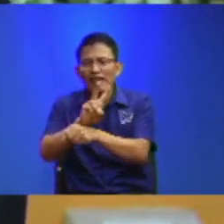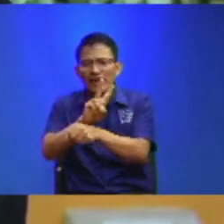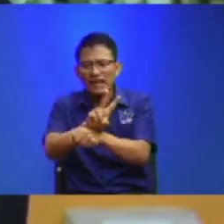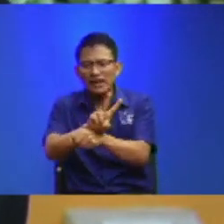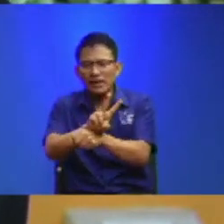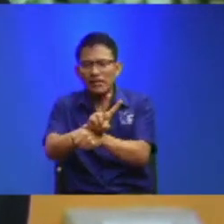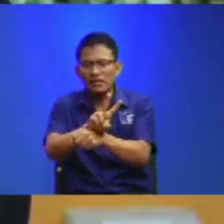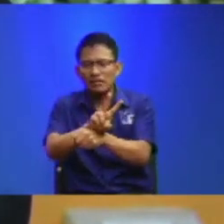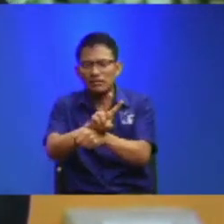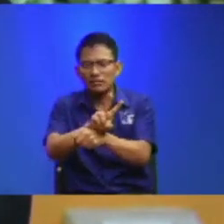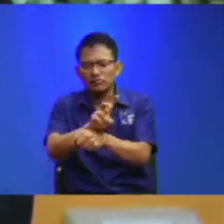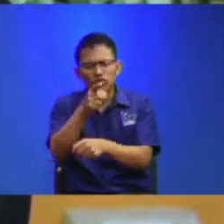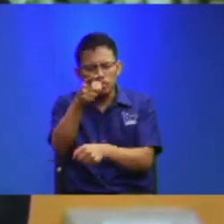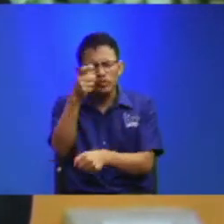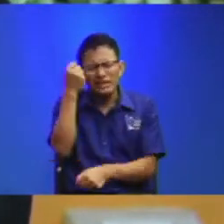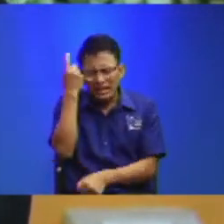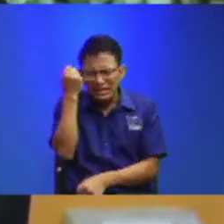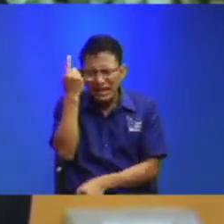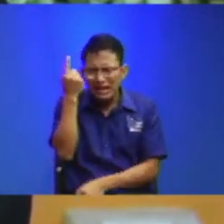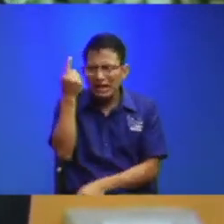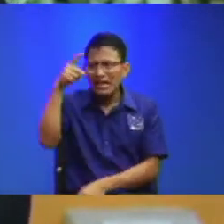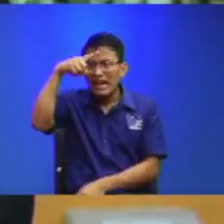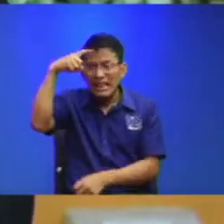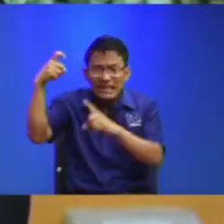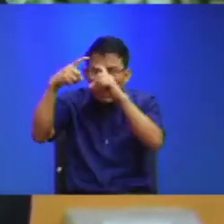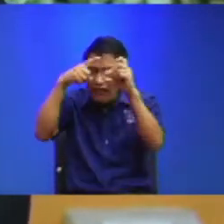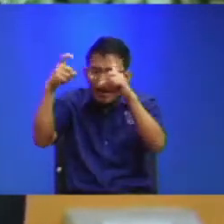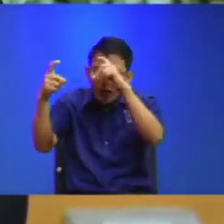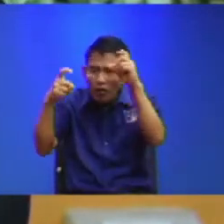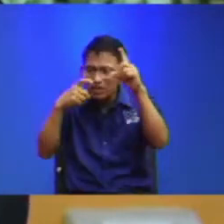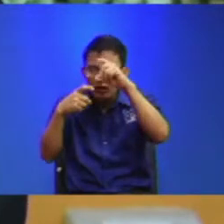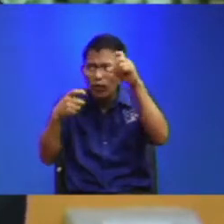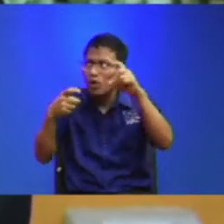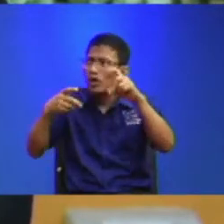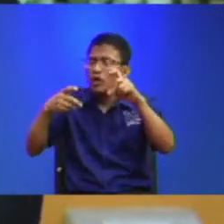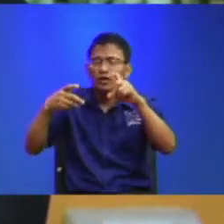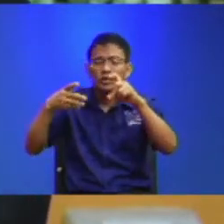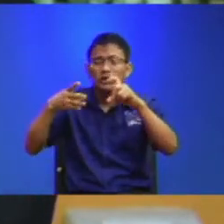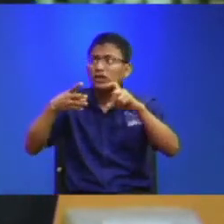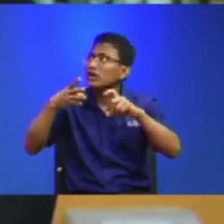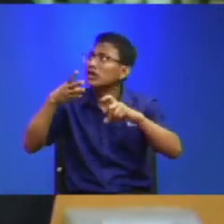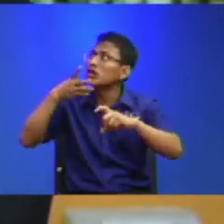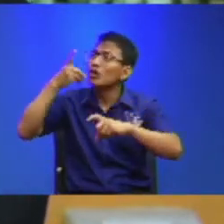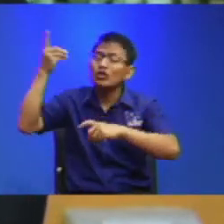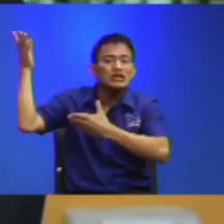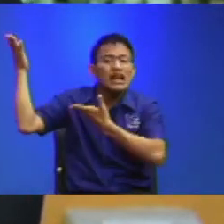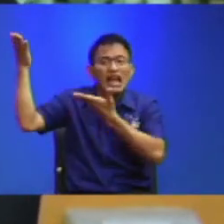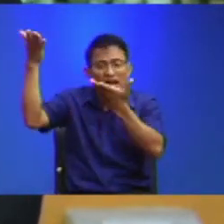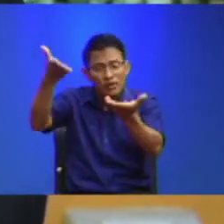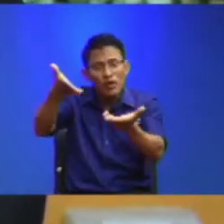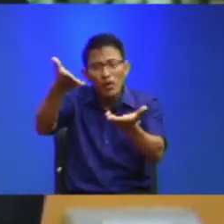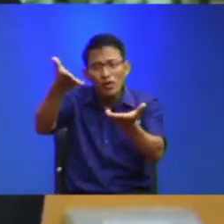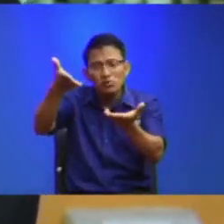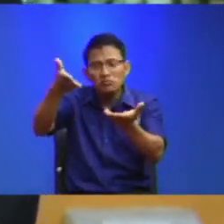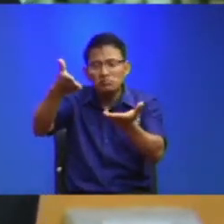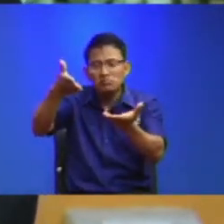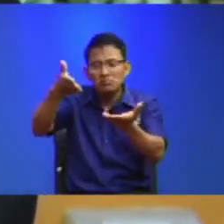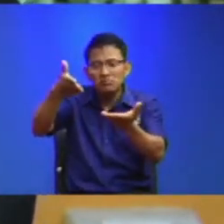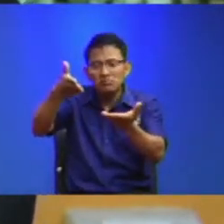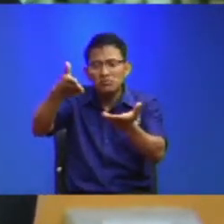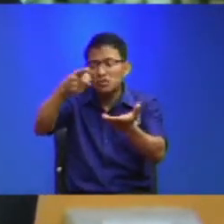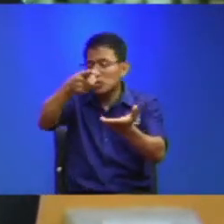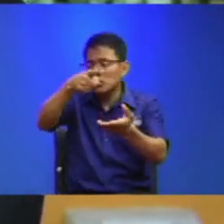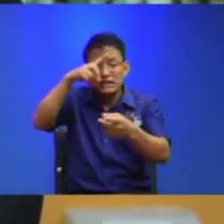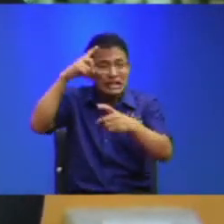el hombre, sino que es Dios. Si te lo quitan, pues no te lo quitó el hombre. Dios te quería dar una